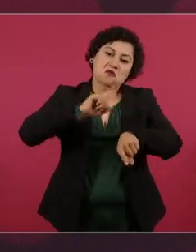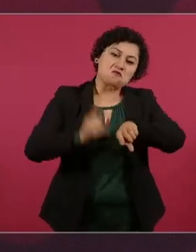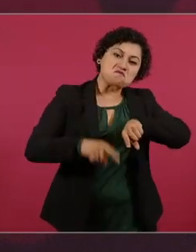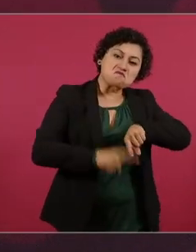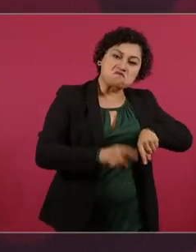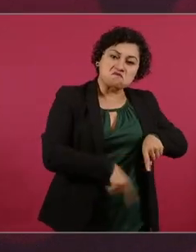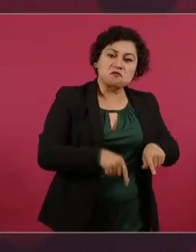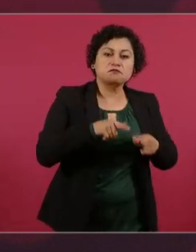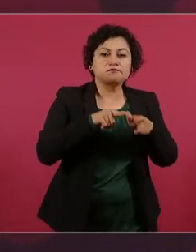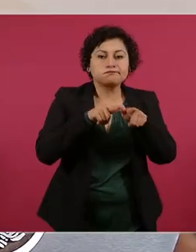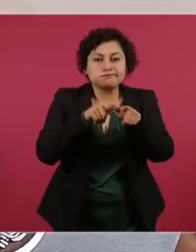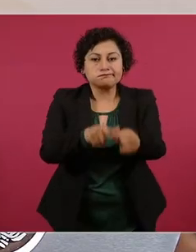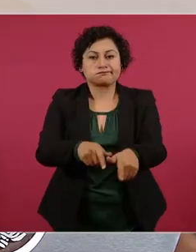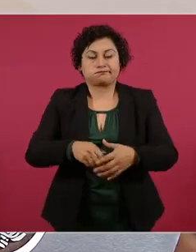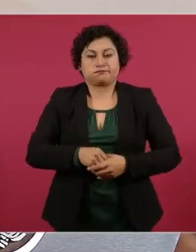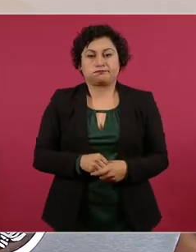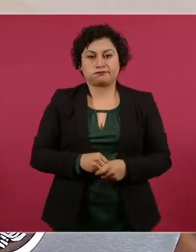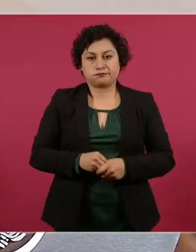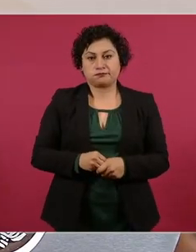porque